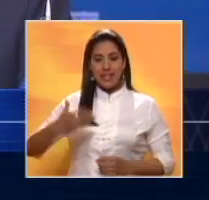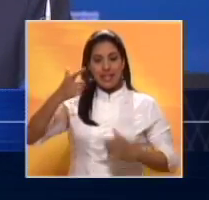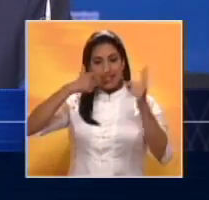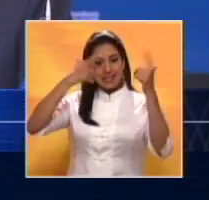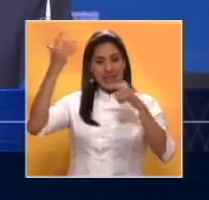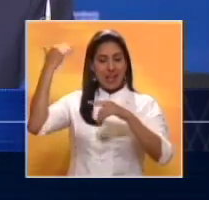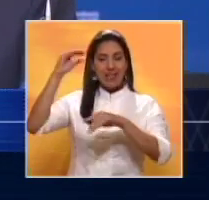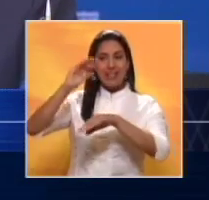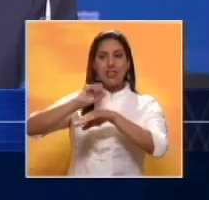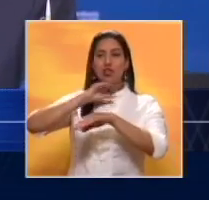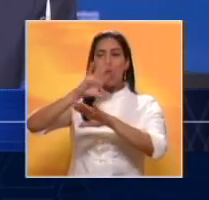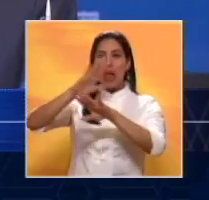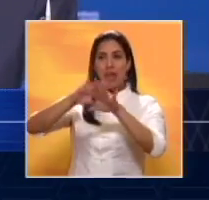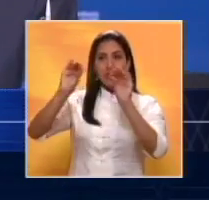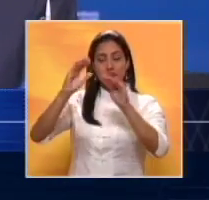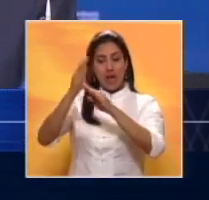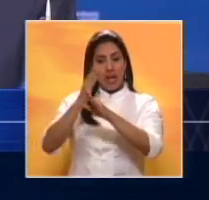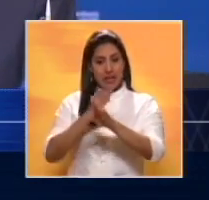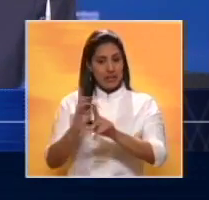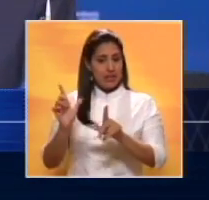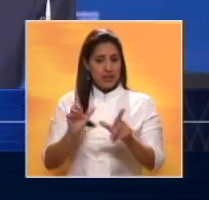Chávez lo advirtió, ha querido